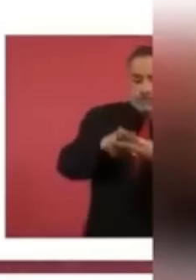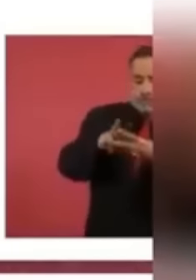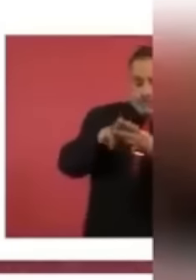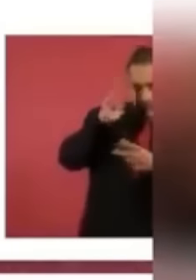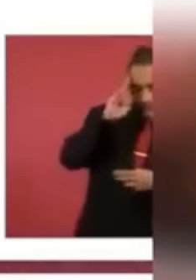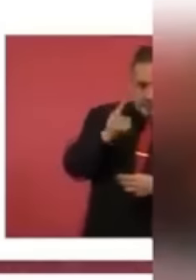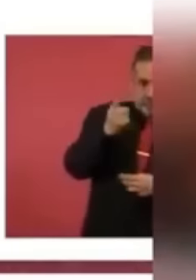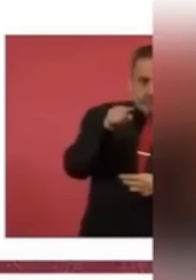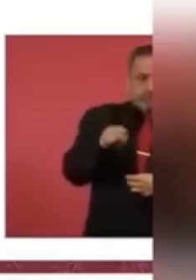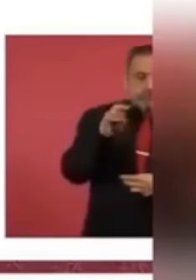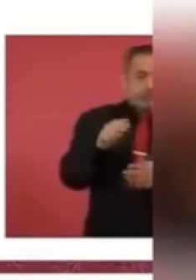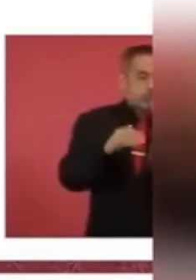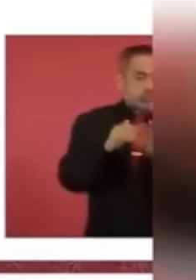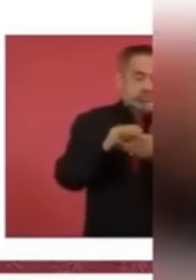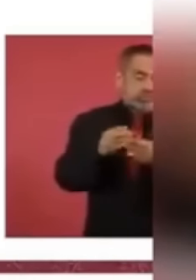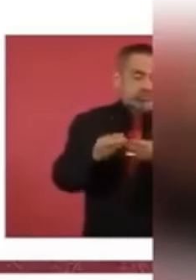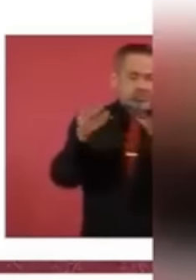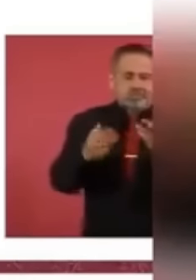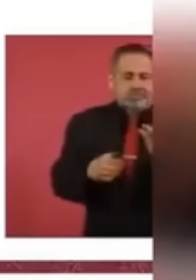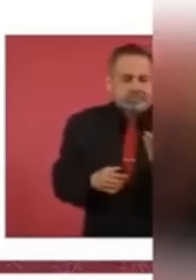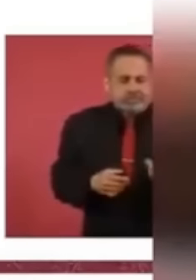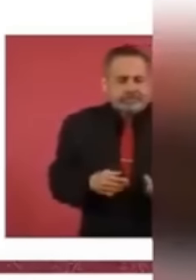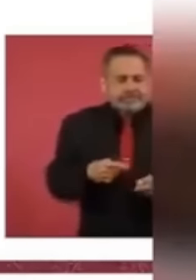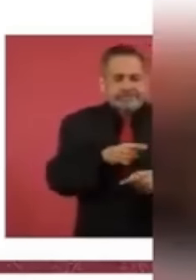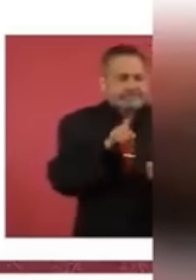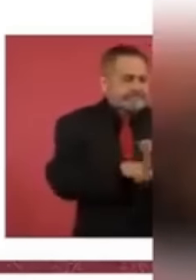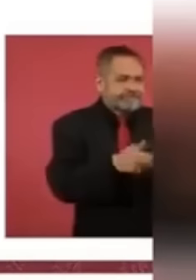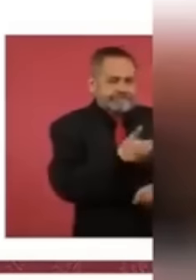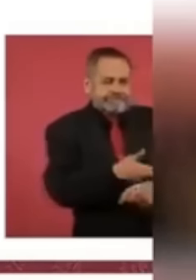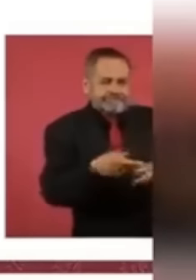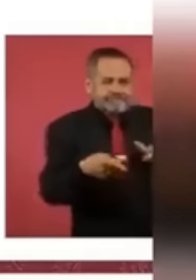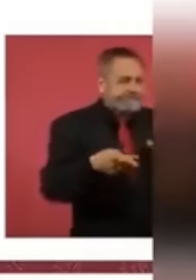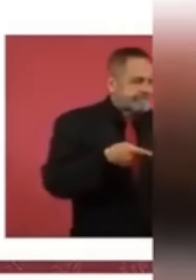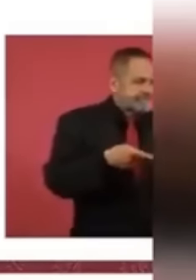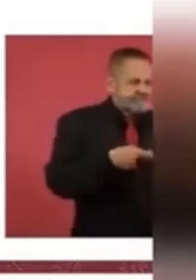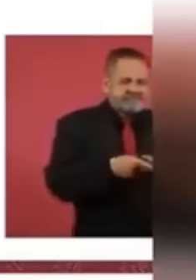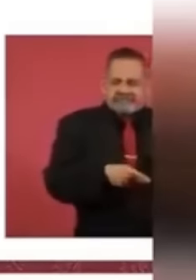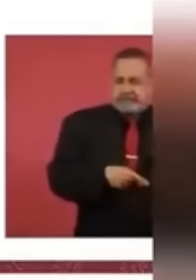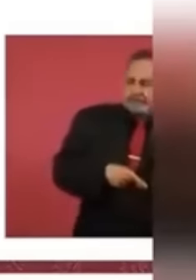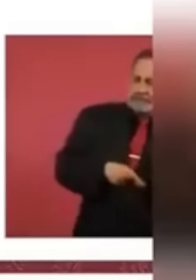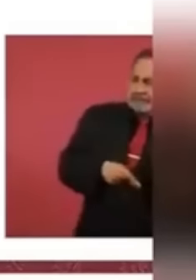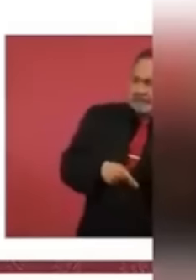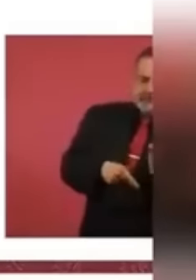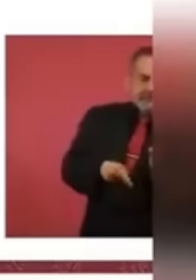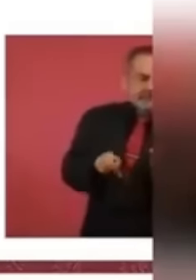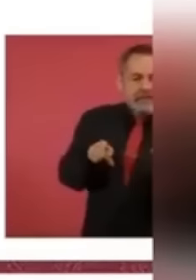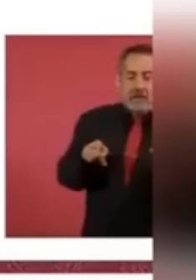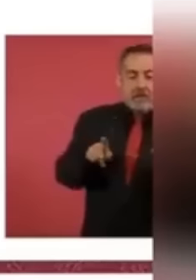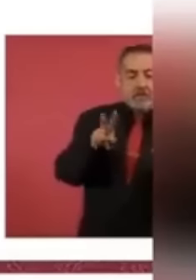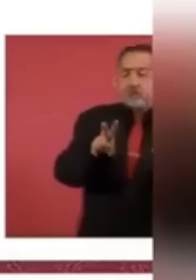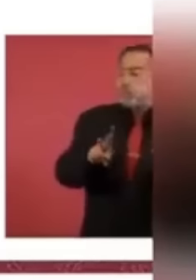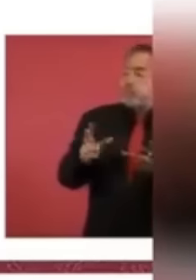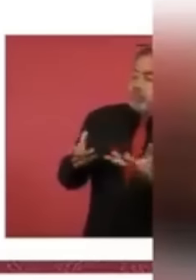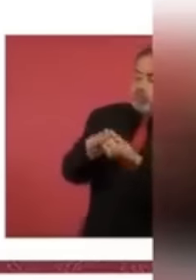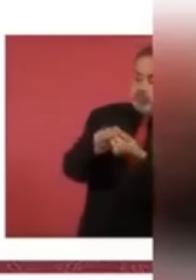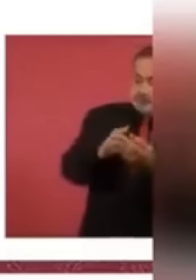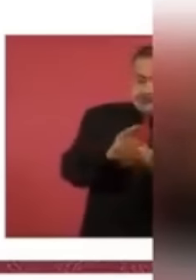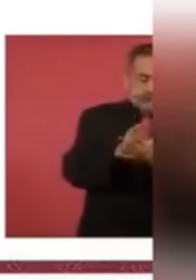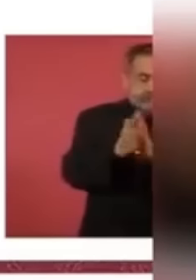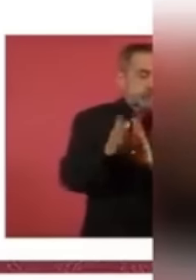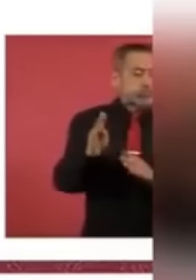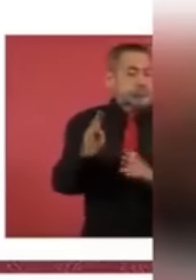1.9 millones se trató de campañas coordinadas para vincularlo con el narcotráfico en ellas destaca y hay que decir esto